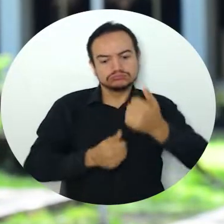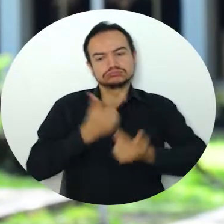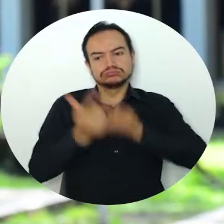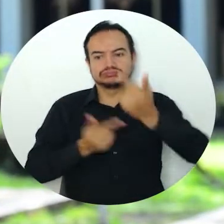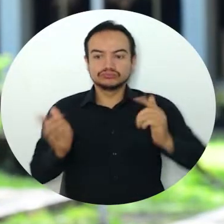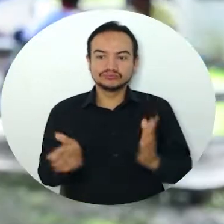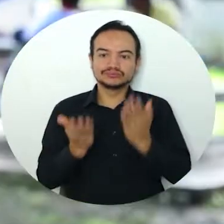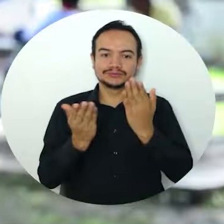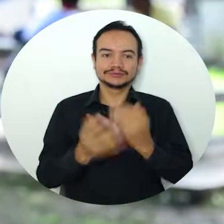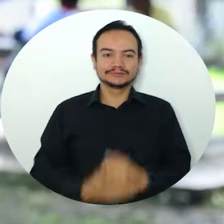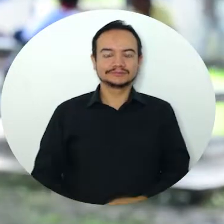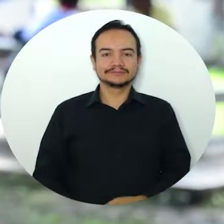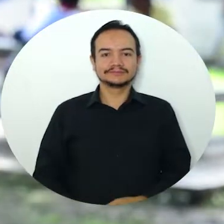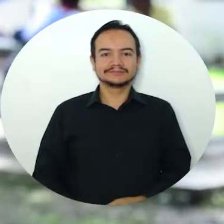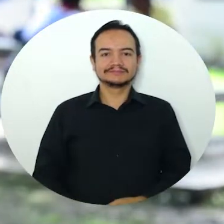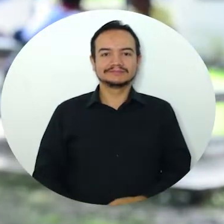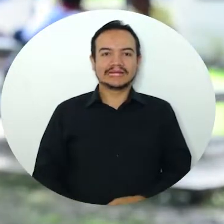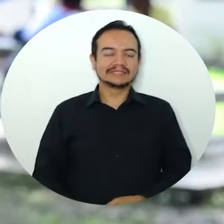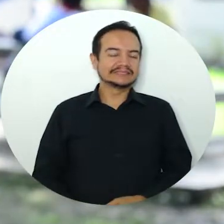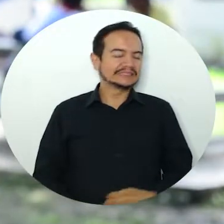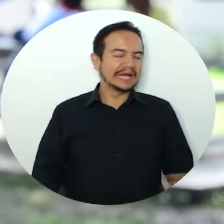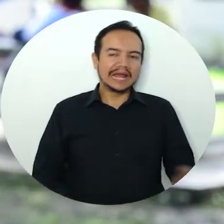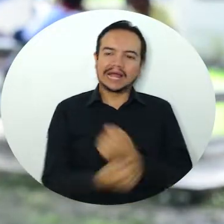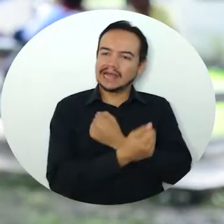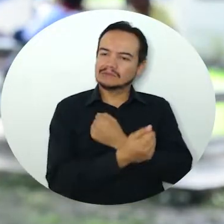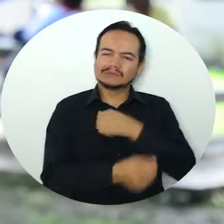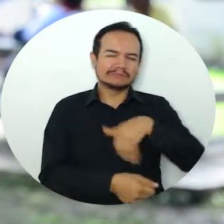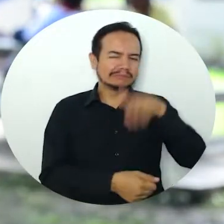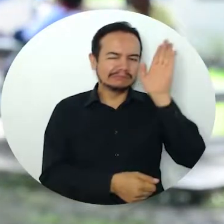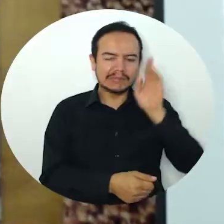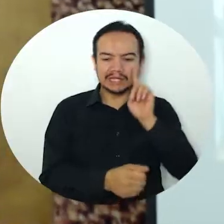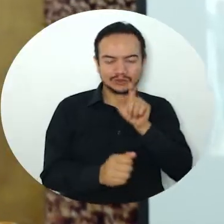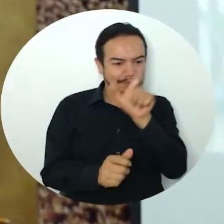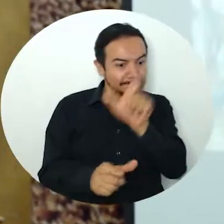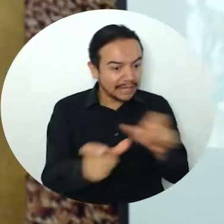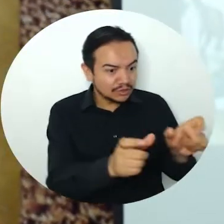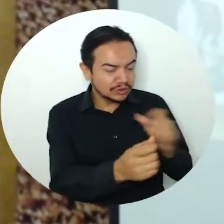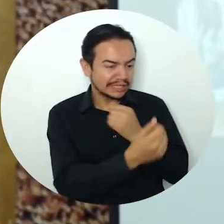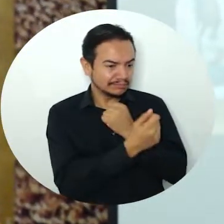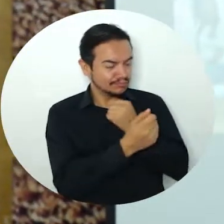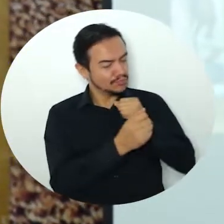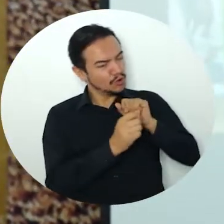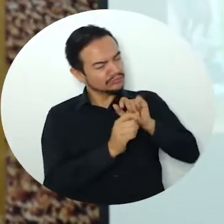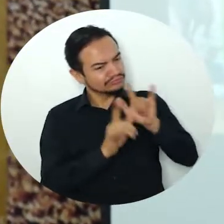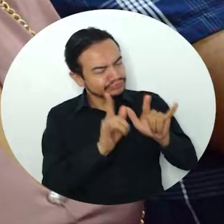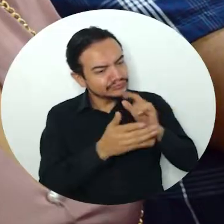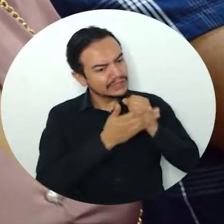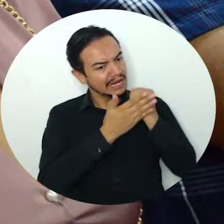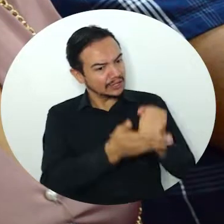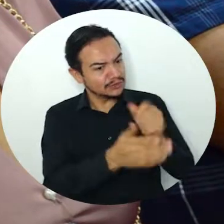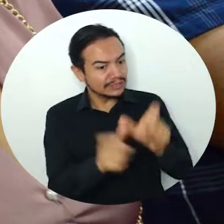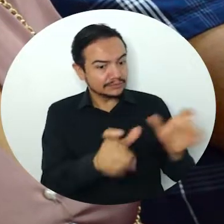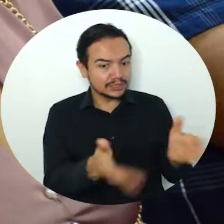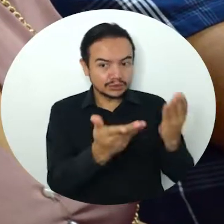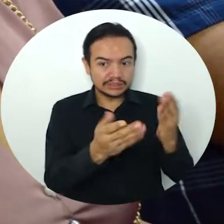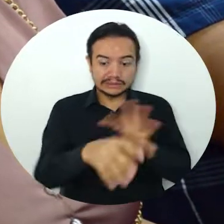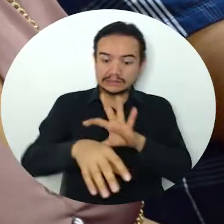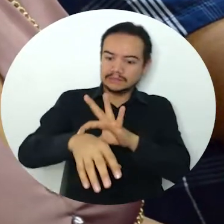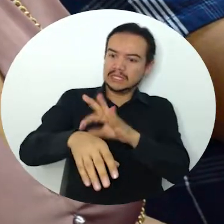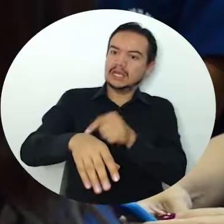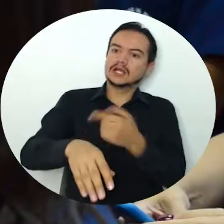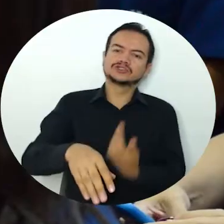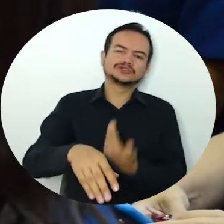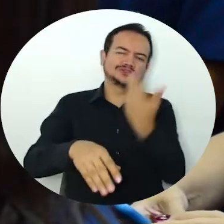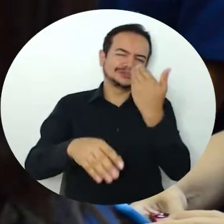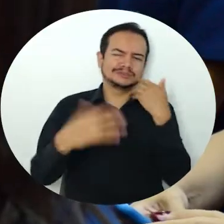sigamos avanzando. El amor por ayudar a las demás personas. La medicina es una carrera hermosa desde cualquier punto